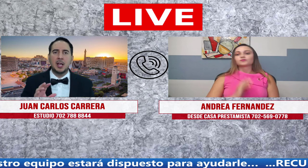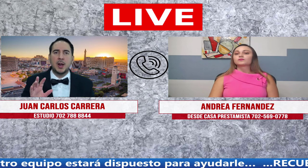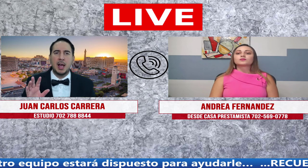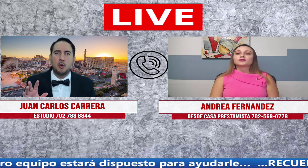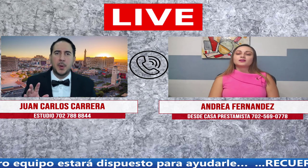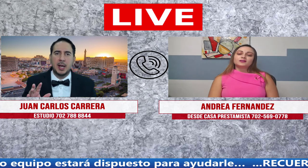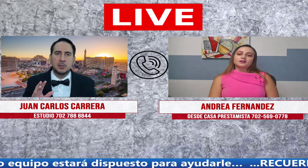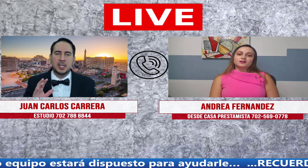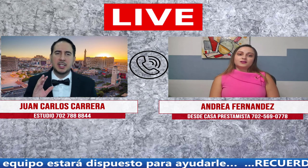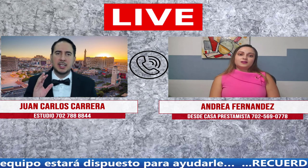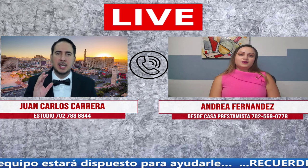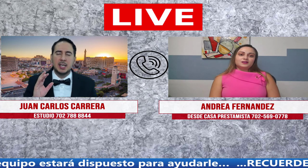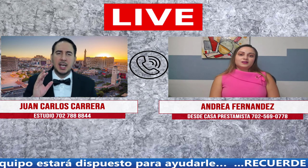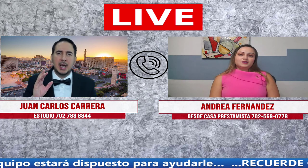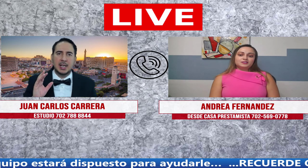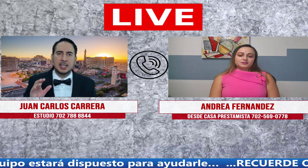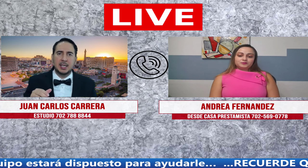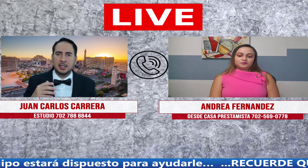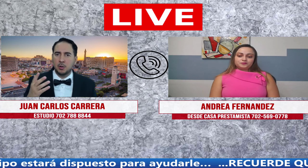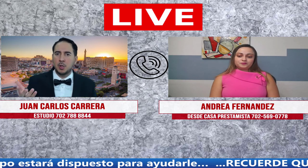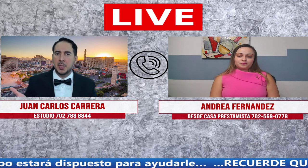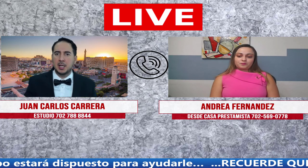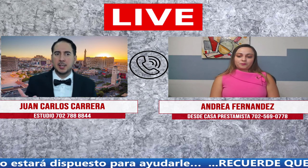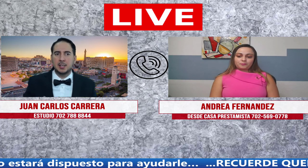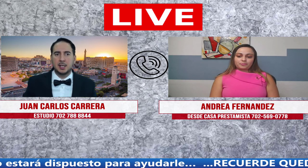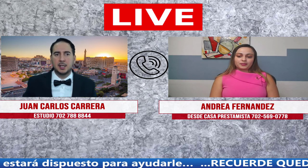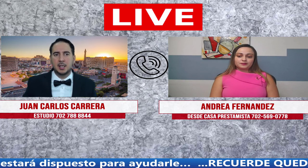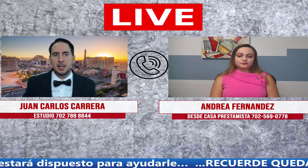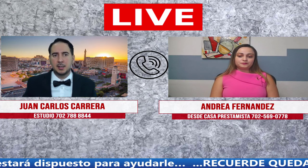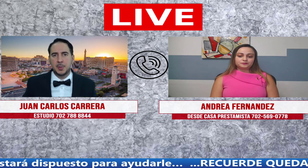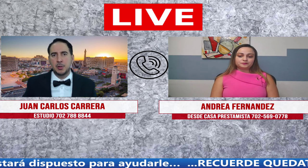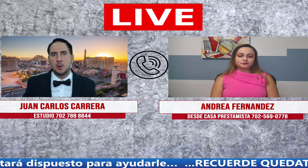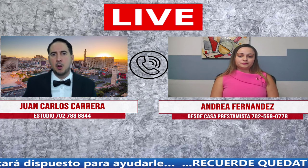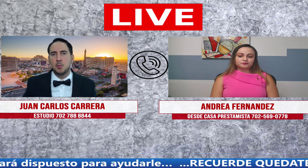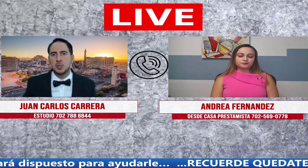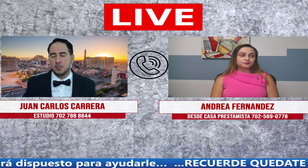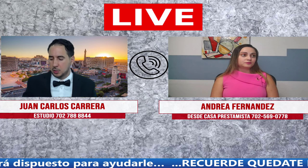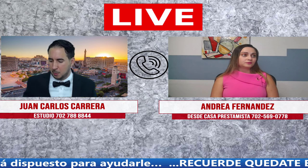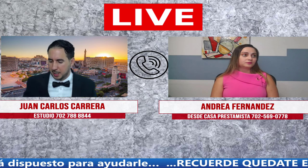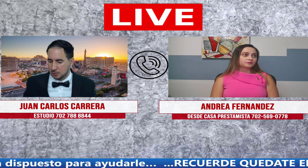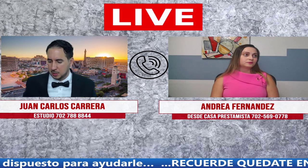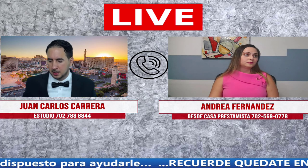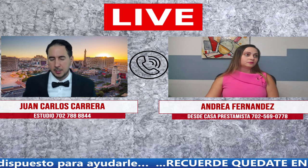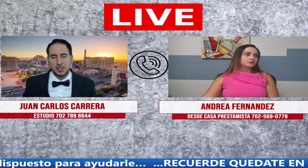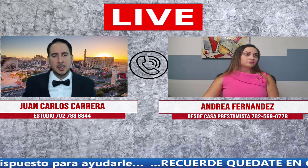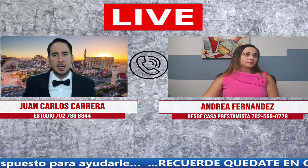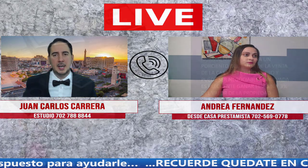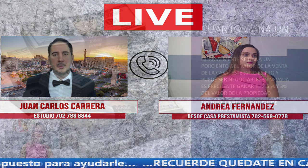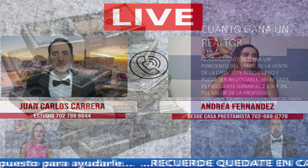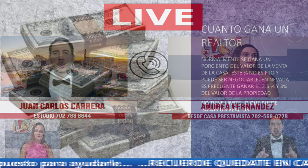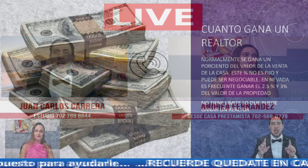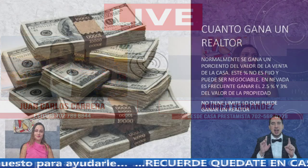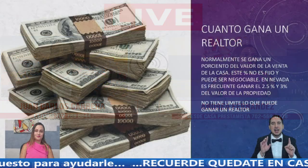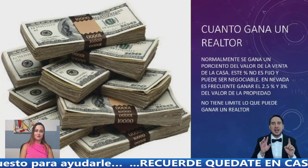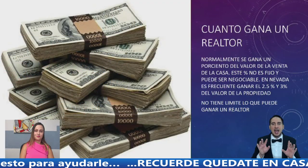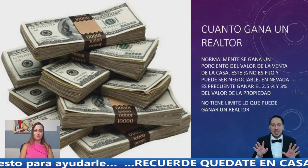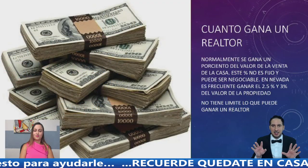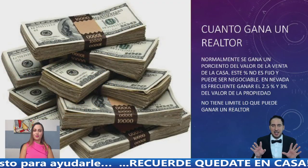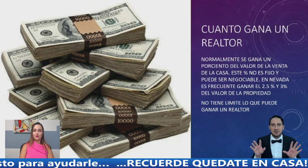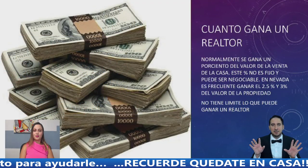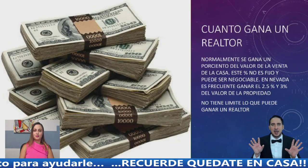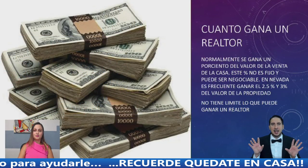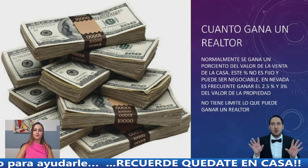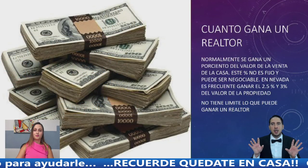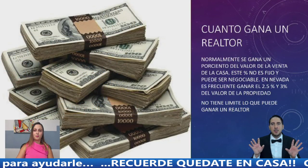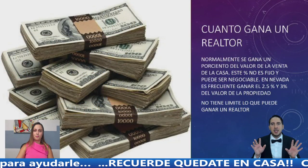solamente ahora hago Open Houses quizás, en las casas que tengo de mis clientes que, pero ya no hago muchas, muchas Open Houses, el Real